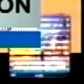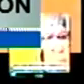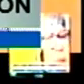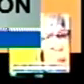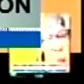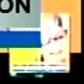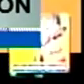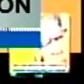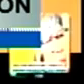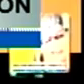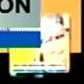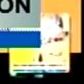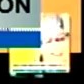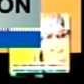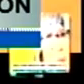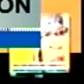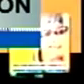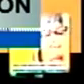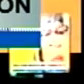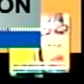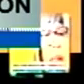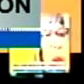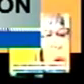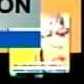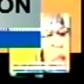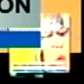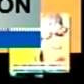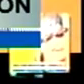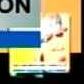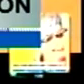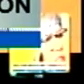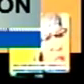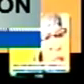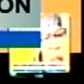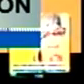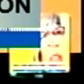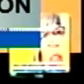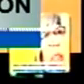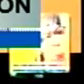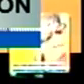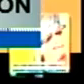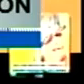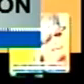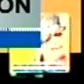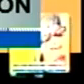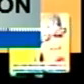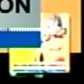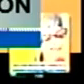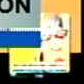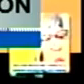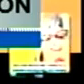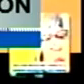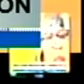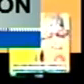quiere, increíble, porque a pesar de que hemos perdido 49 papás, fallecieron, Noemí Duarte, la sobreviviente